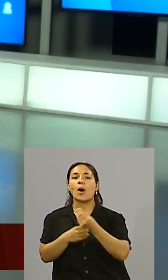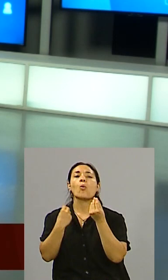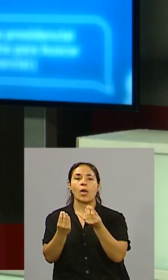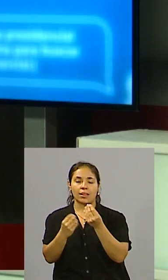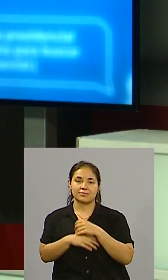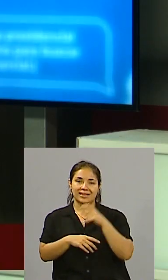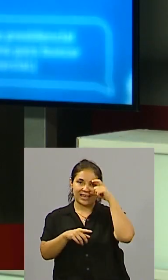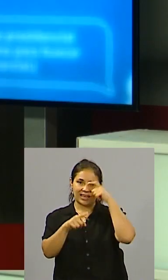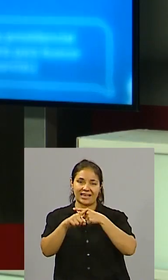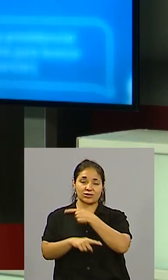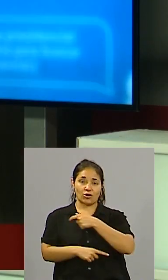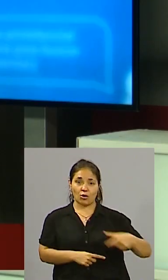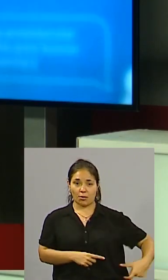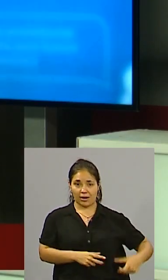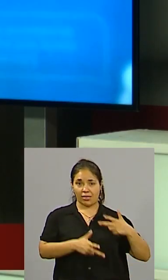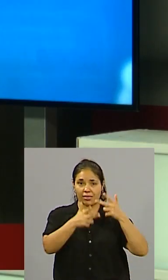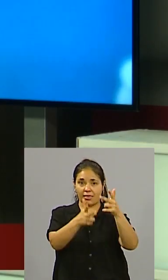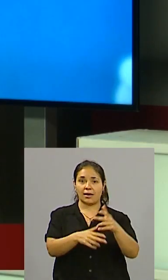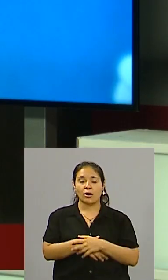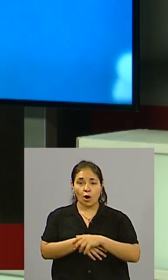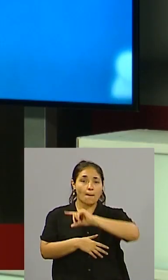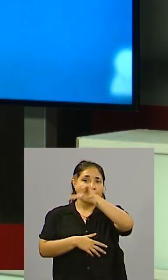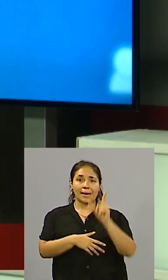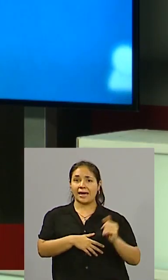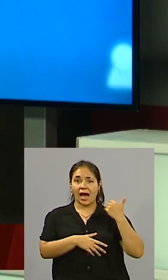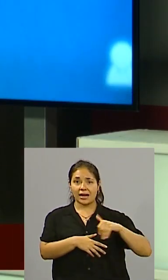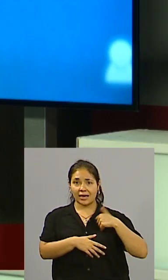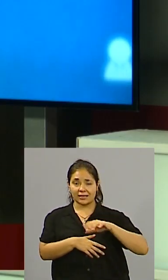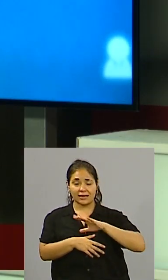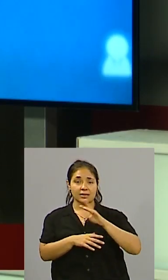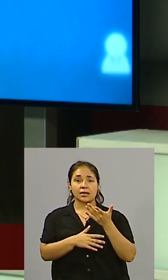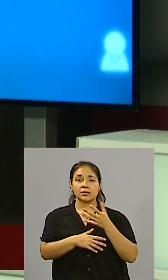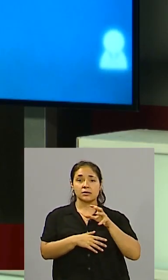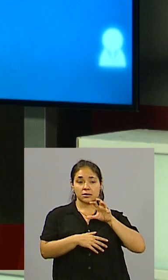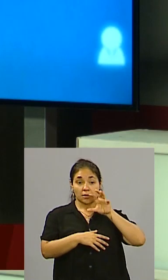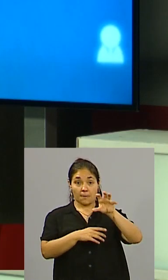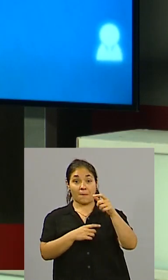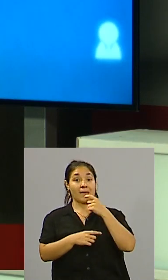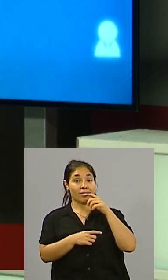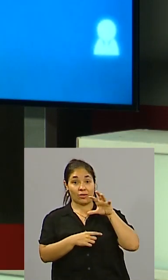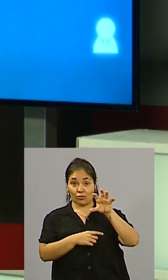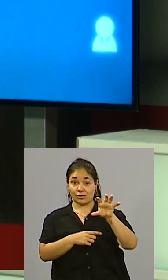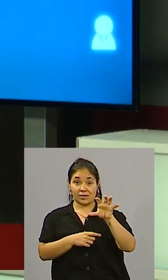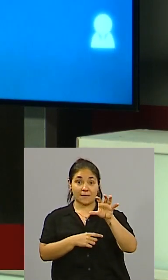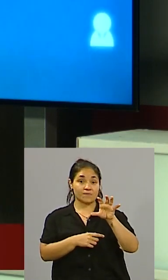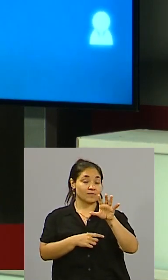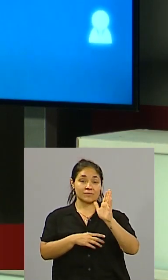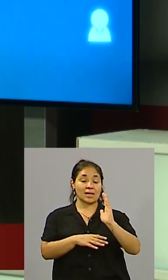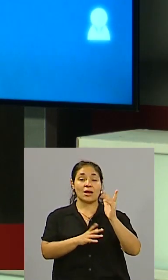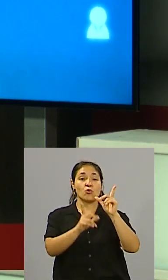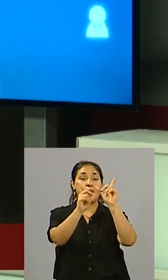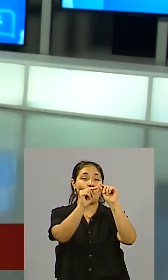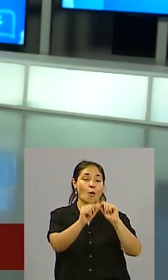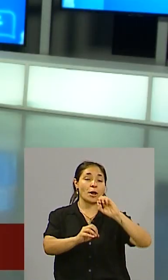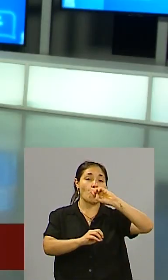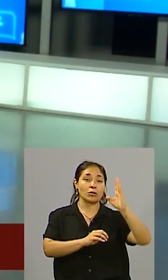hablaba, bueno, tenemos la menor tasa de homicidios del país, pero la gente se siente insegura por otras cosas. Digo, no solamente nos podemos limitar